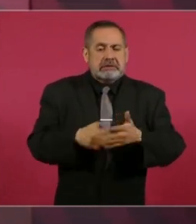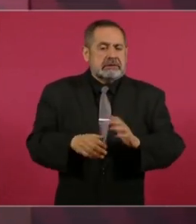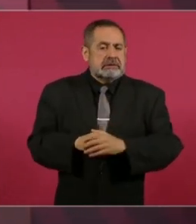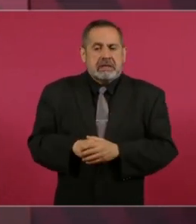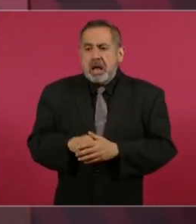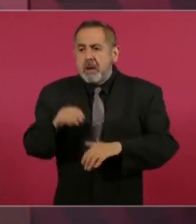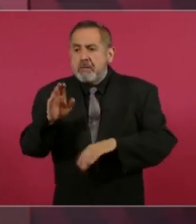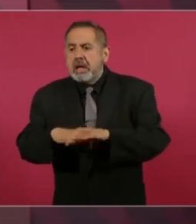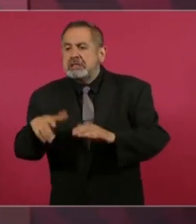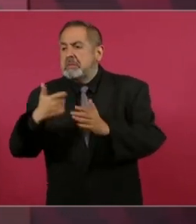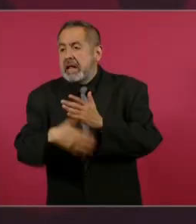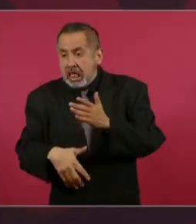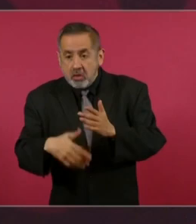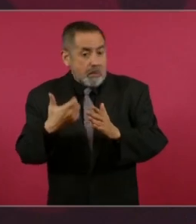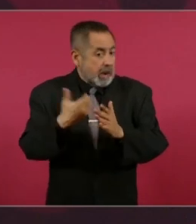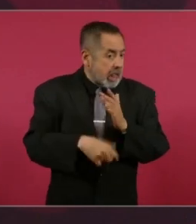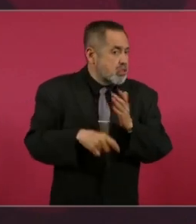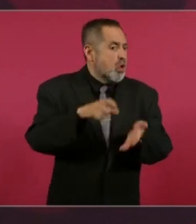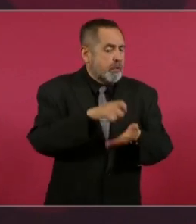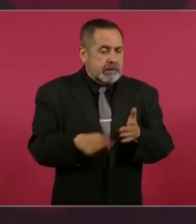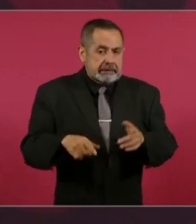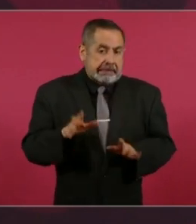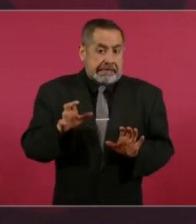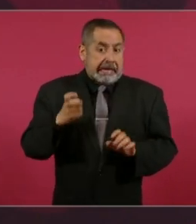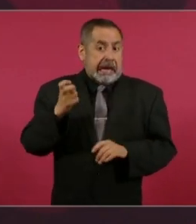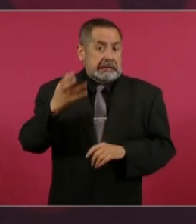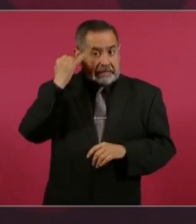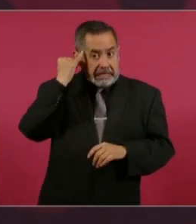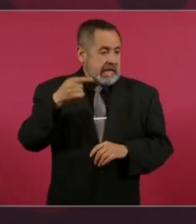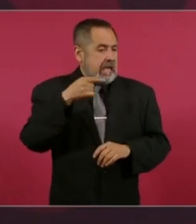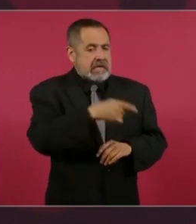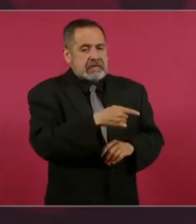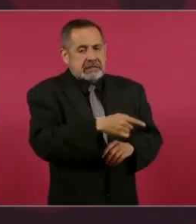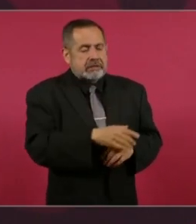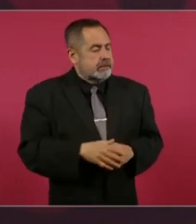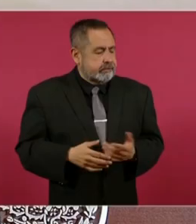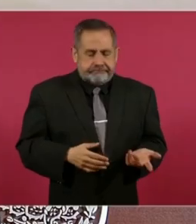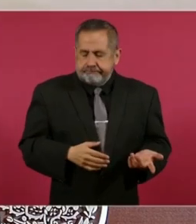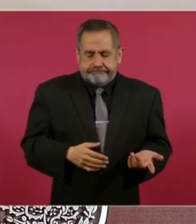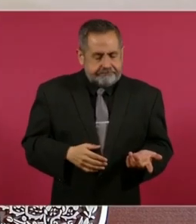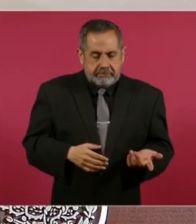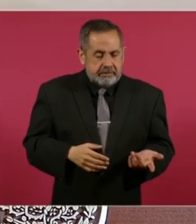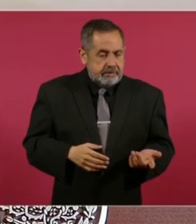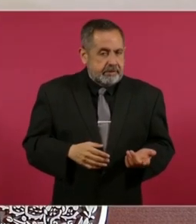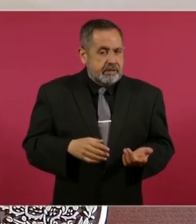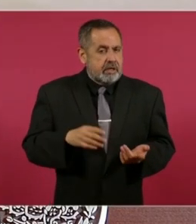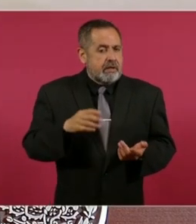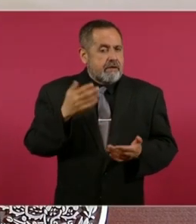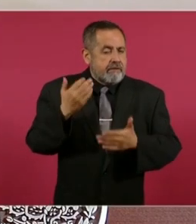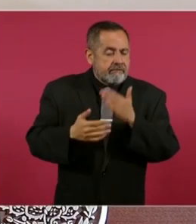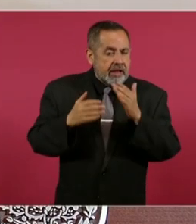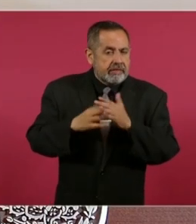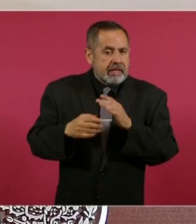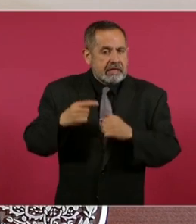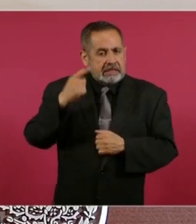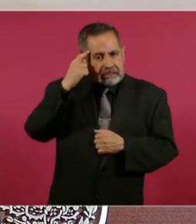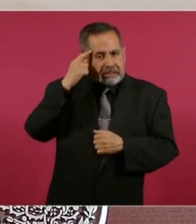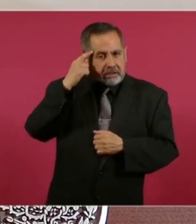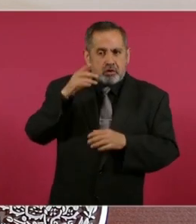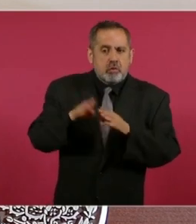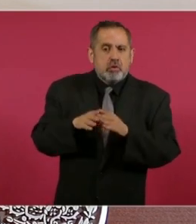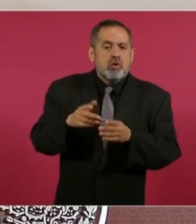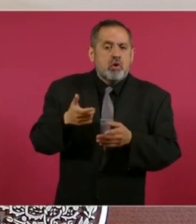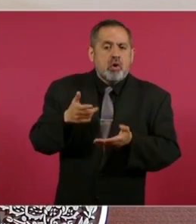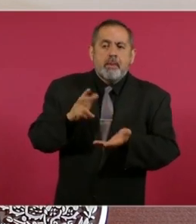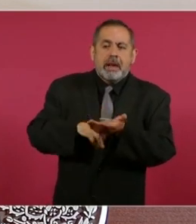resulte más barato, eso decían los tecnócratas, y nunca incluían en los costos el